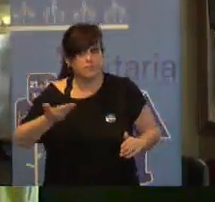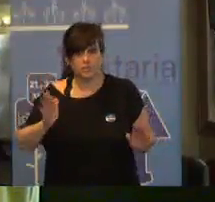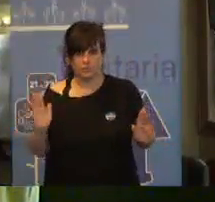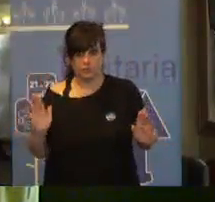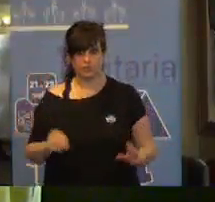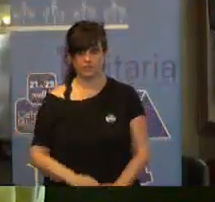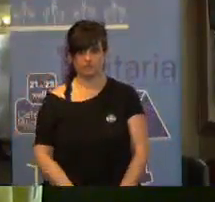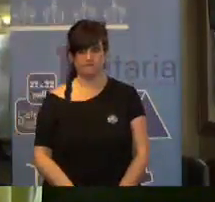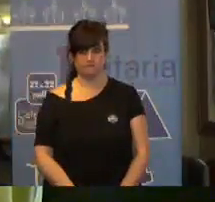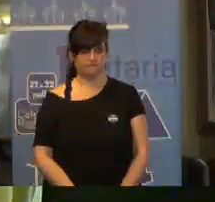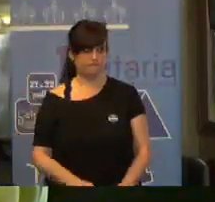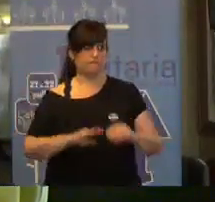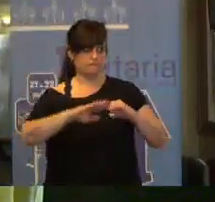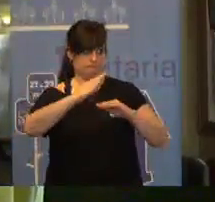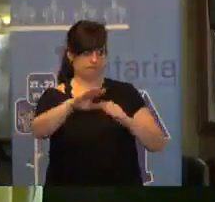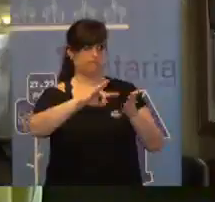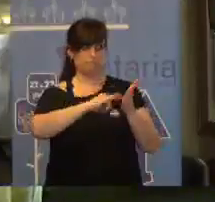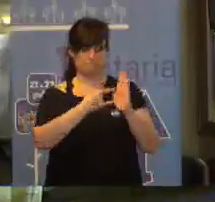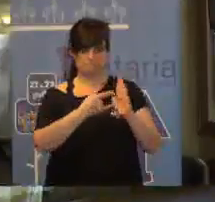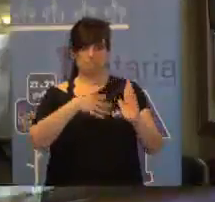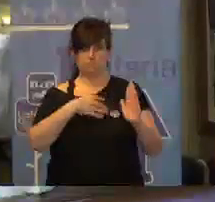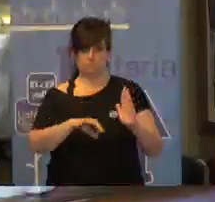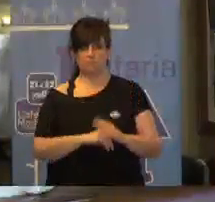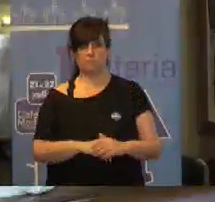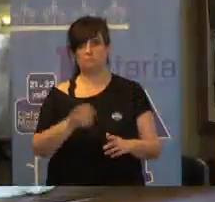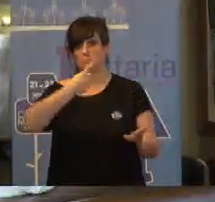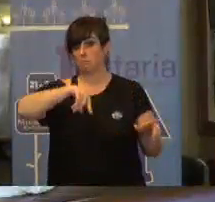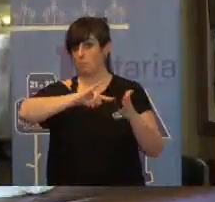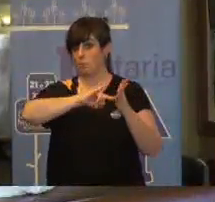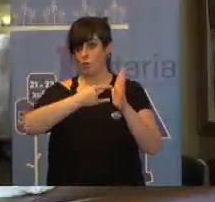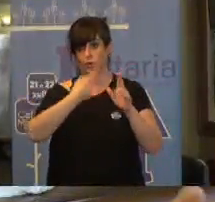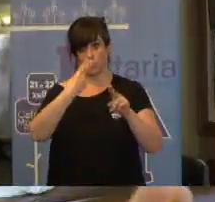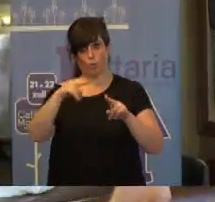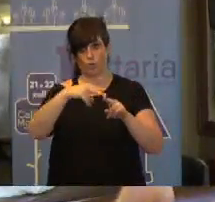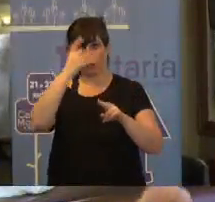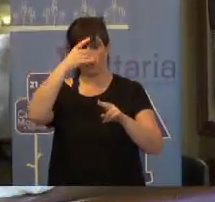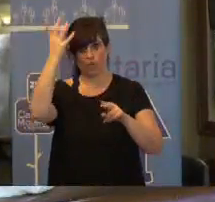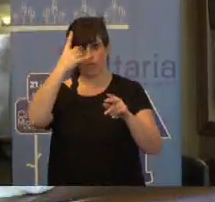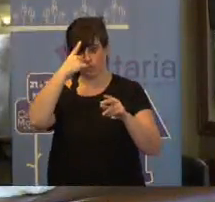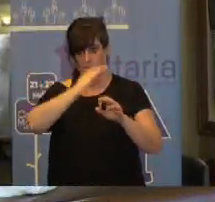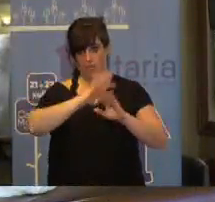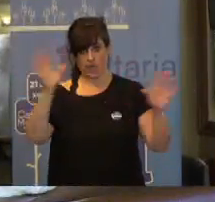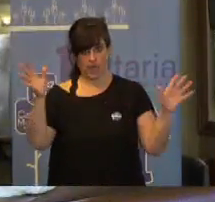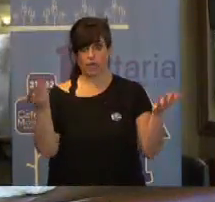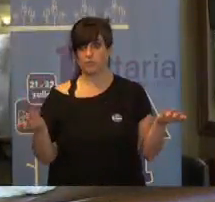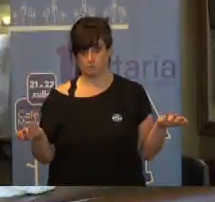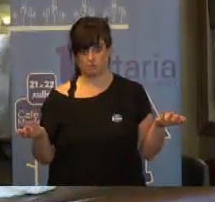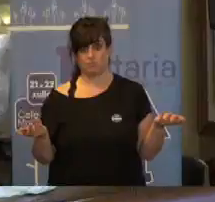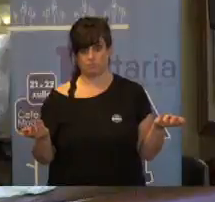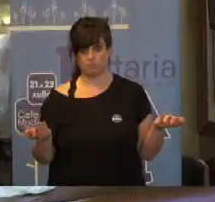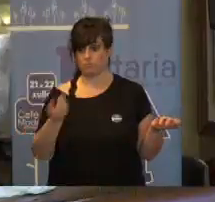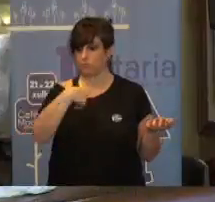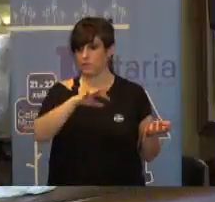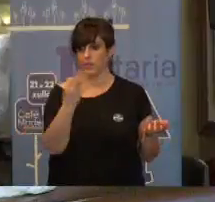E en Marea resolve eso. Afortunadamente estamos nun proxecto político con ideas claras. Debemos chamar a